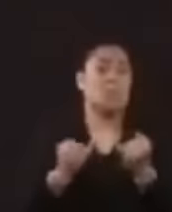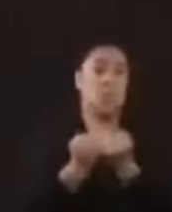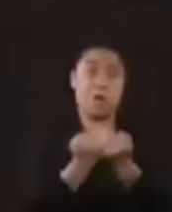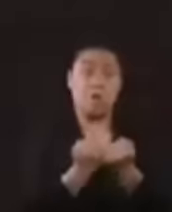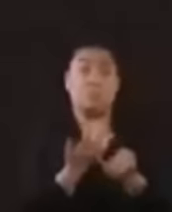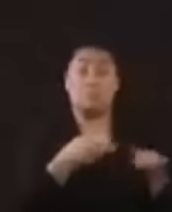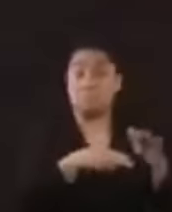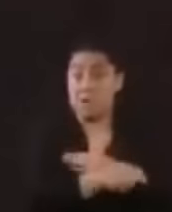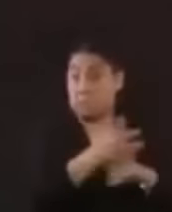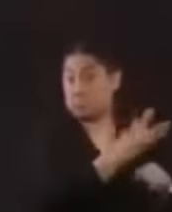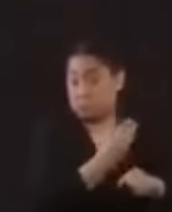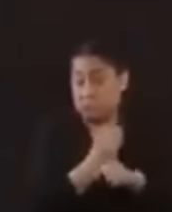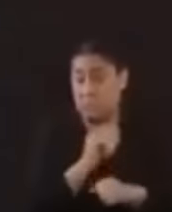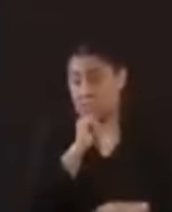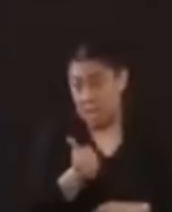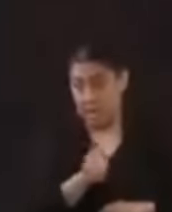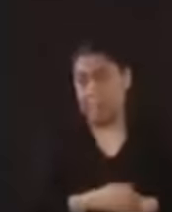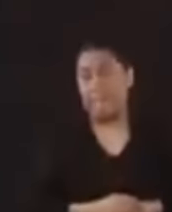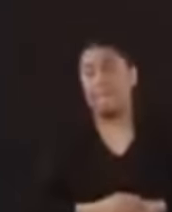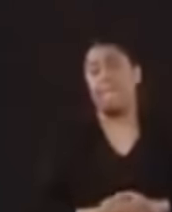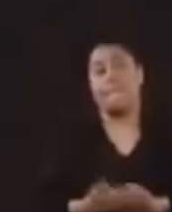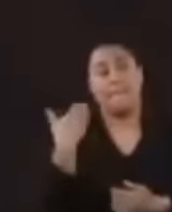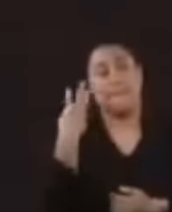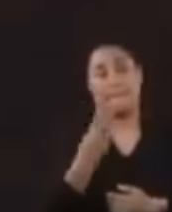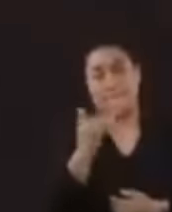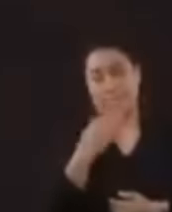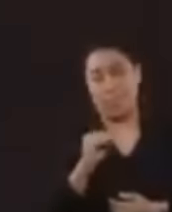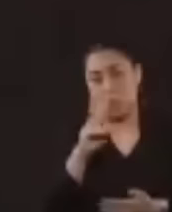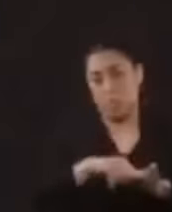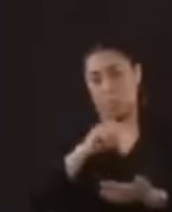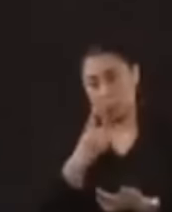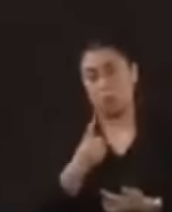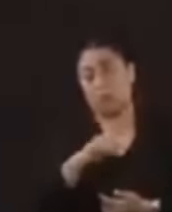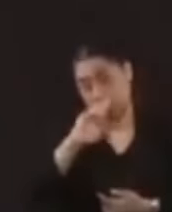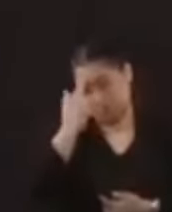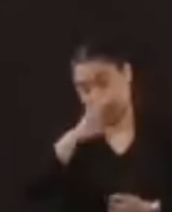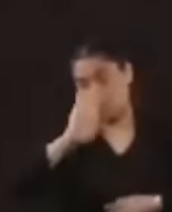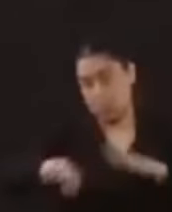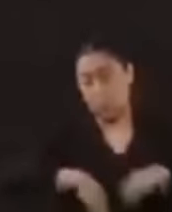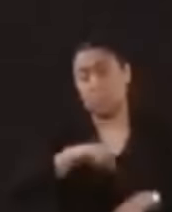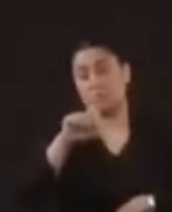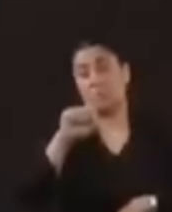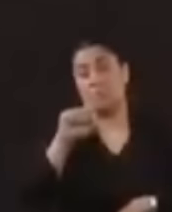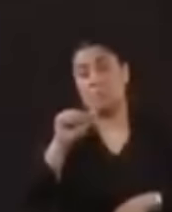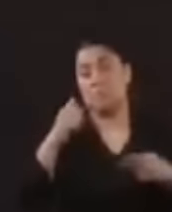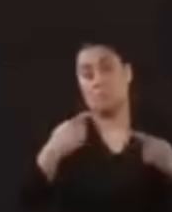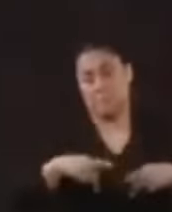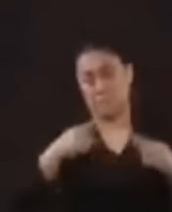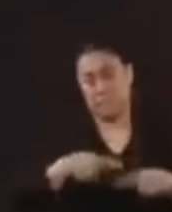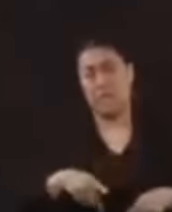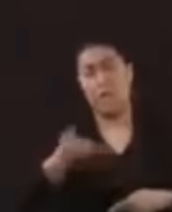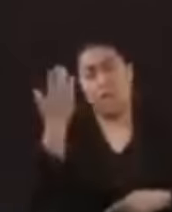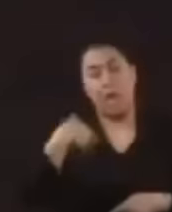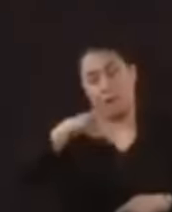metro. Y el 3 de mayo de 2021 se perdieron 26 vidas porque Claudia Sheinbaum, cuando era jefe de